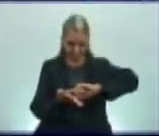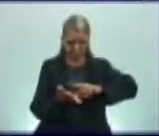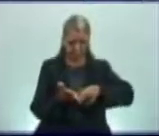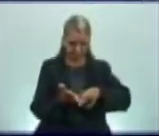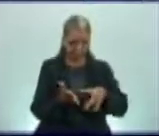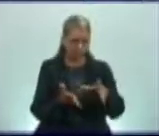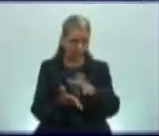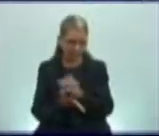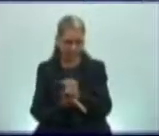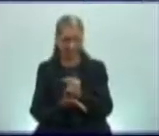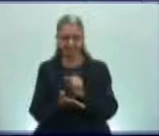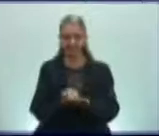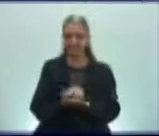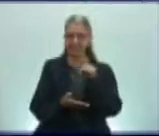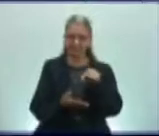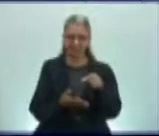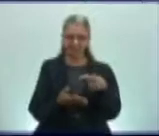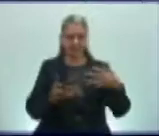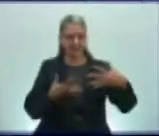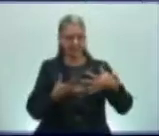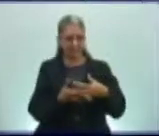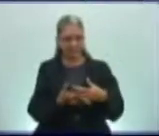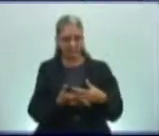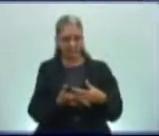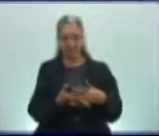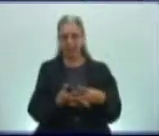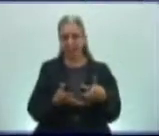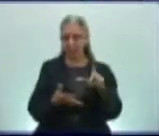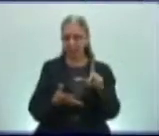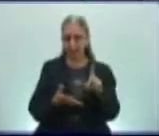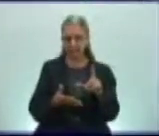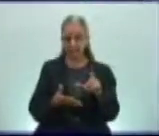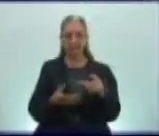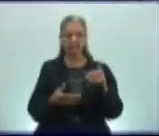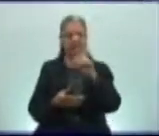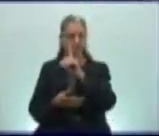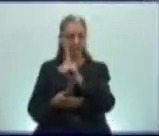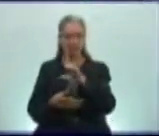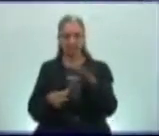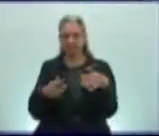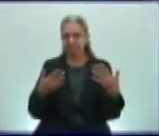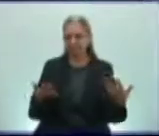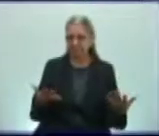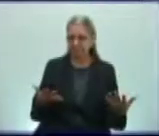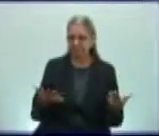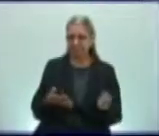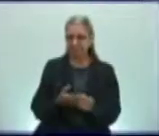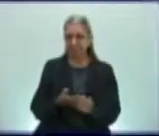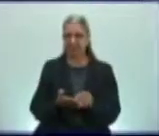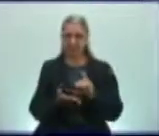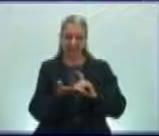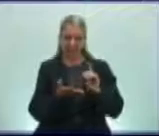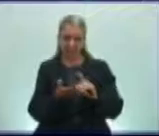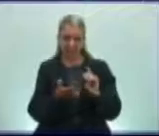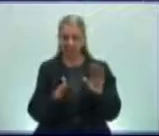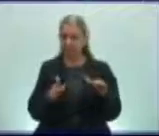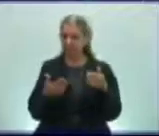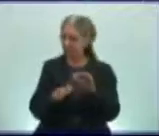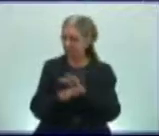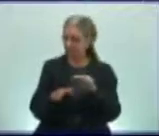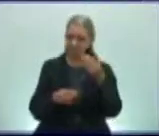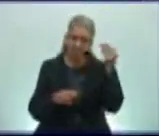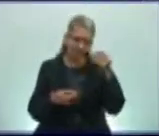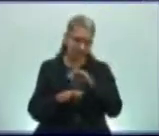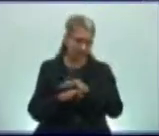que relaciona la longitud con el diámetro. Los datos son los ya